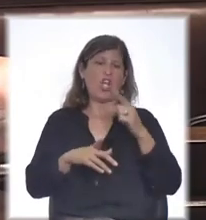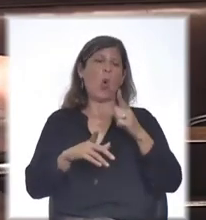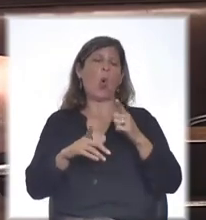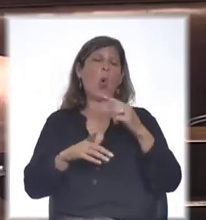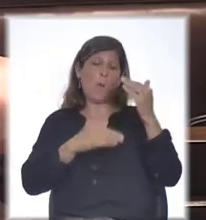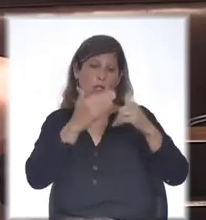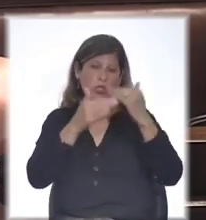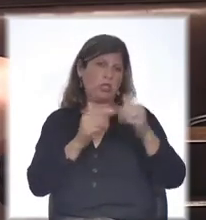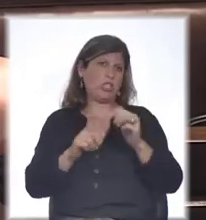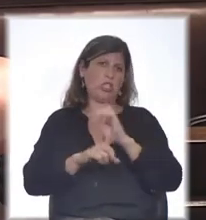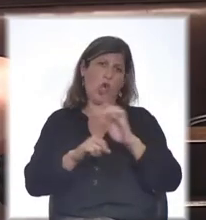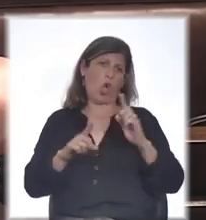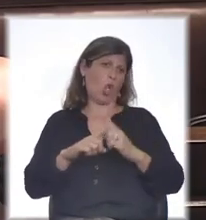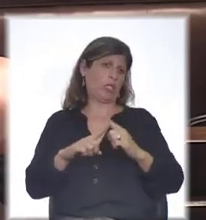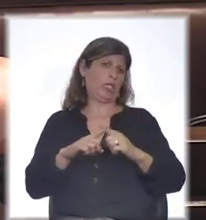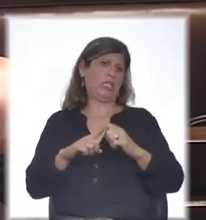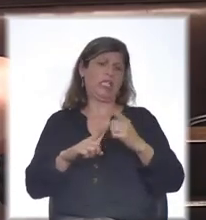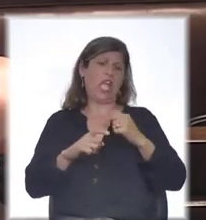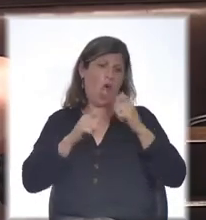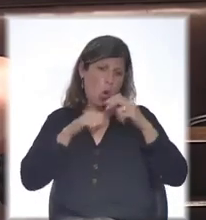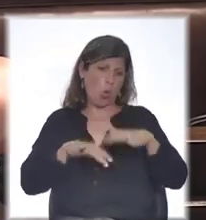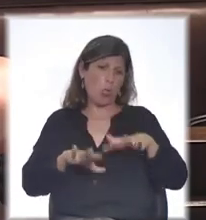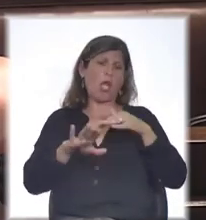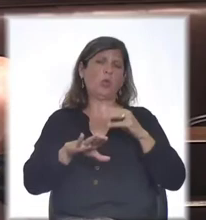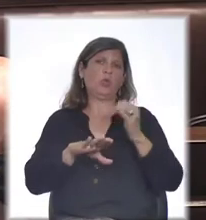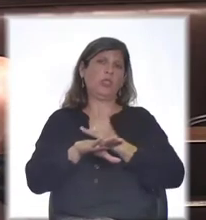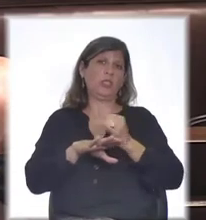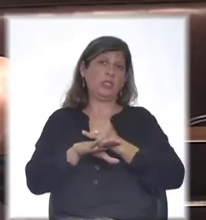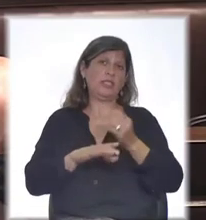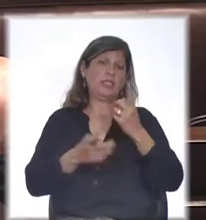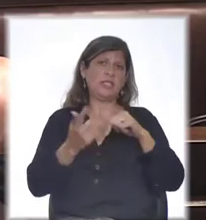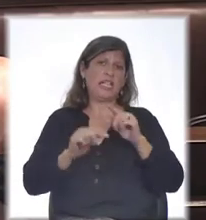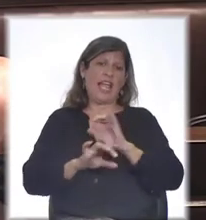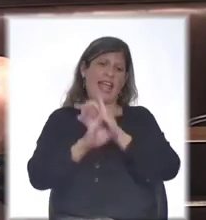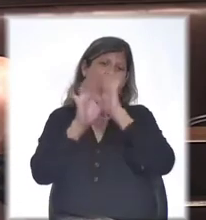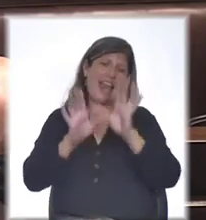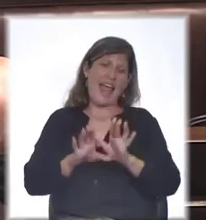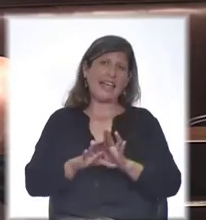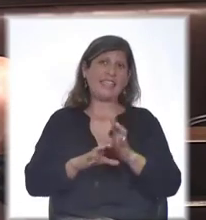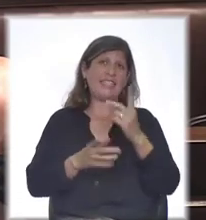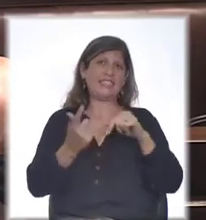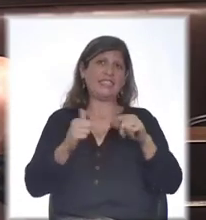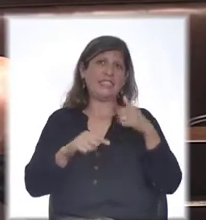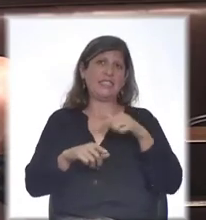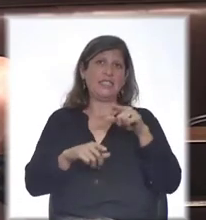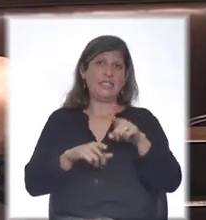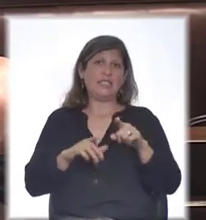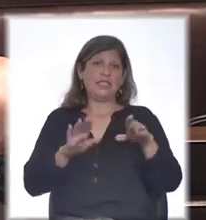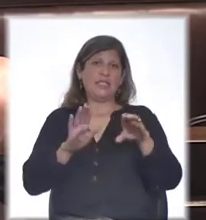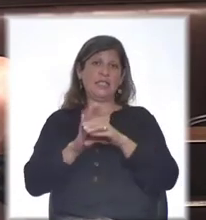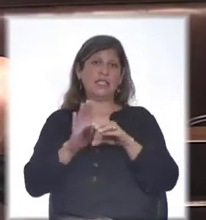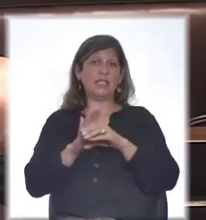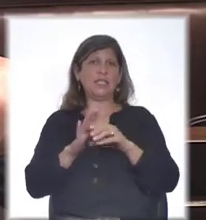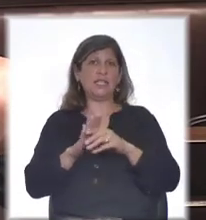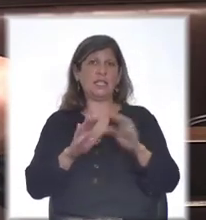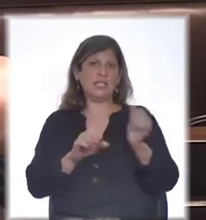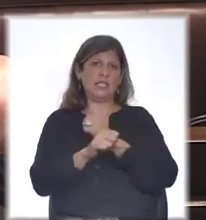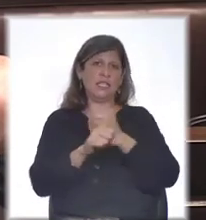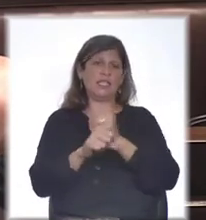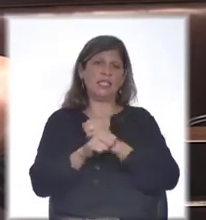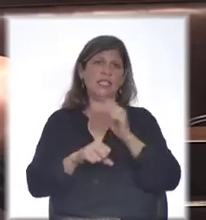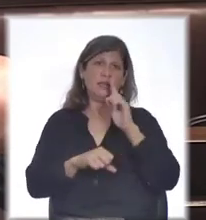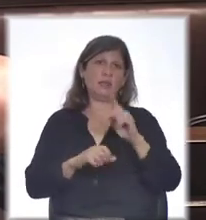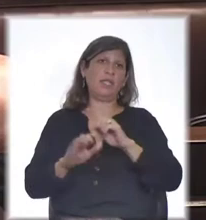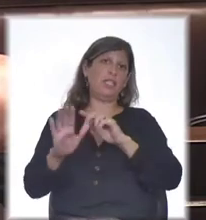inexistente, sustentado en un acto institucional cuyas disposiciones violentaban claramente las previstas constitucionales en las normas aprobadas en 1966